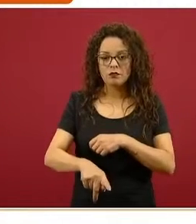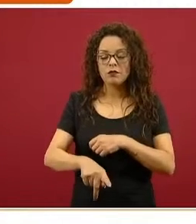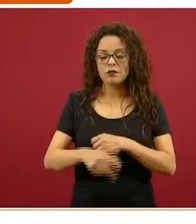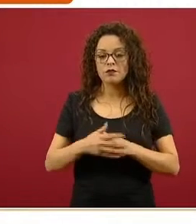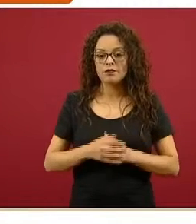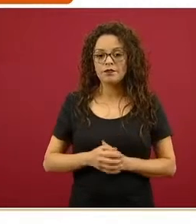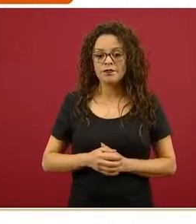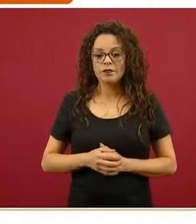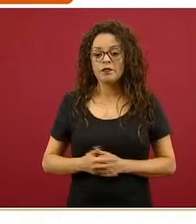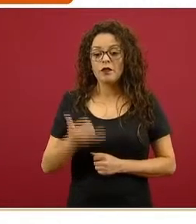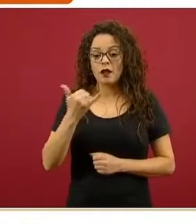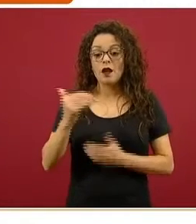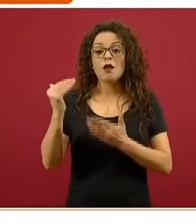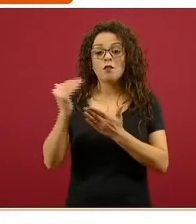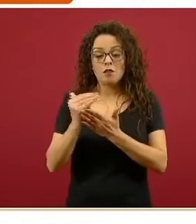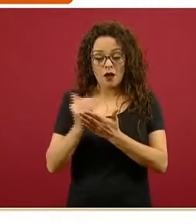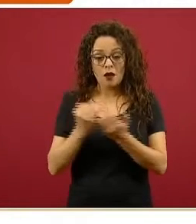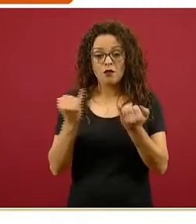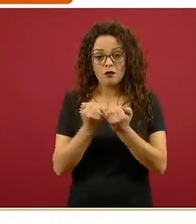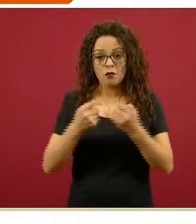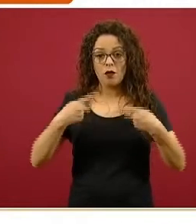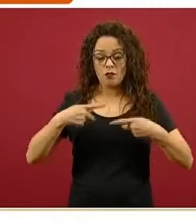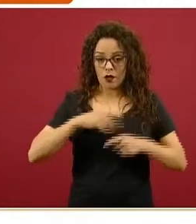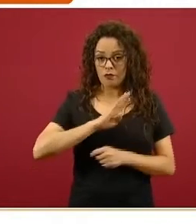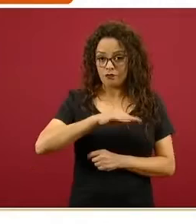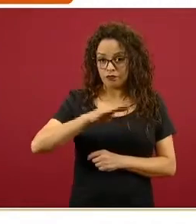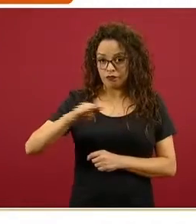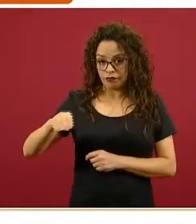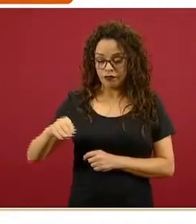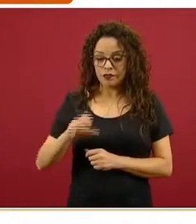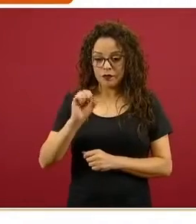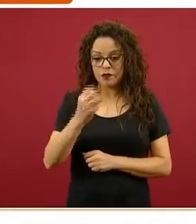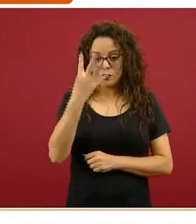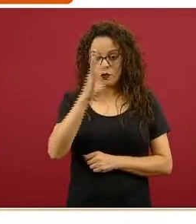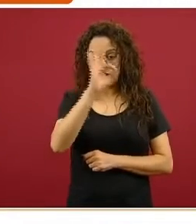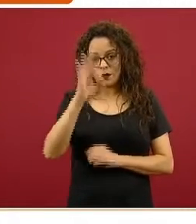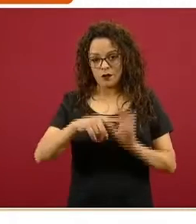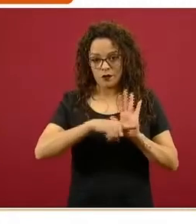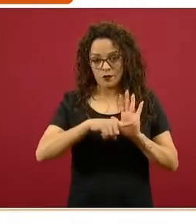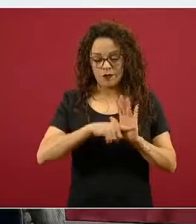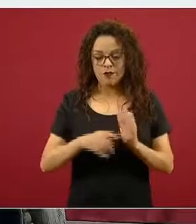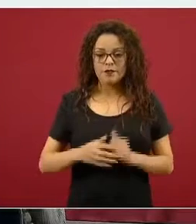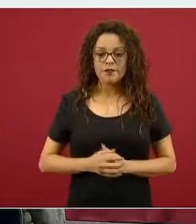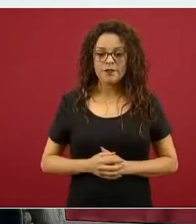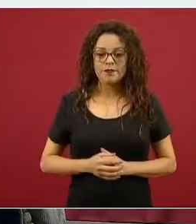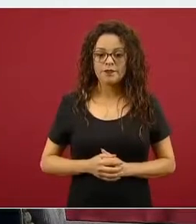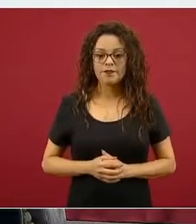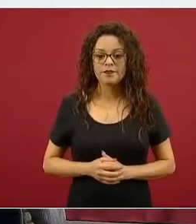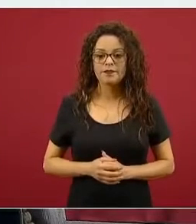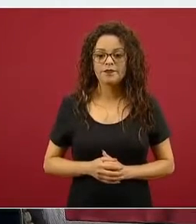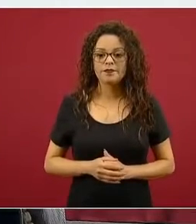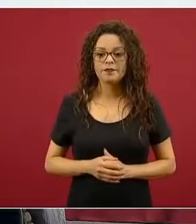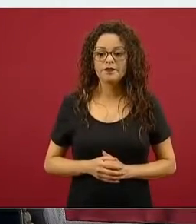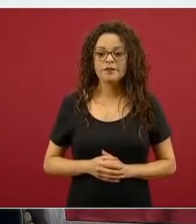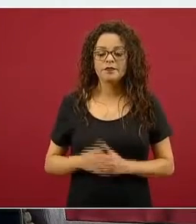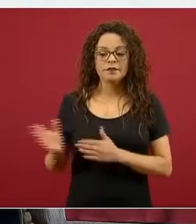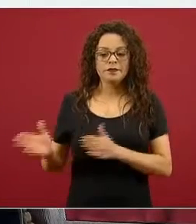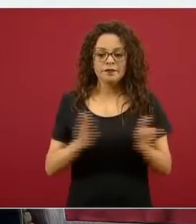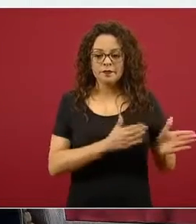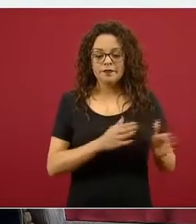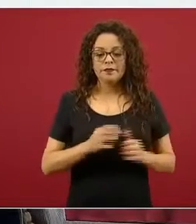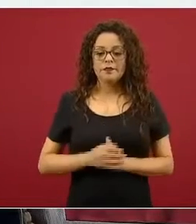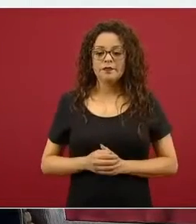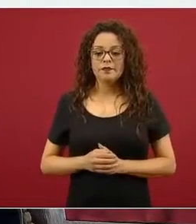decremento considerable de las defunciones. La siguiente, por favor. El estado de Nuevo